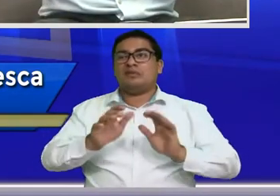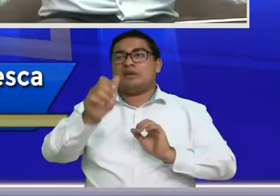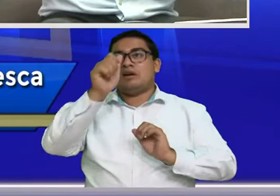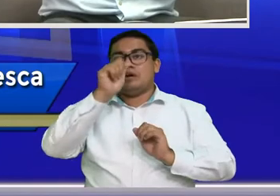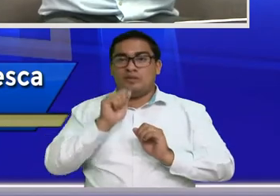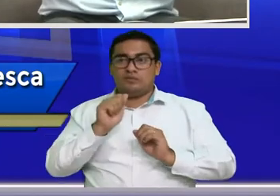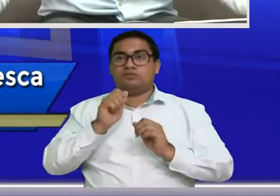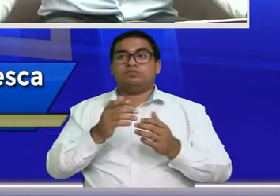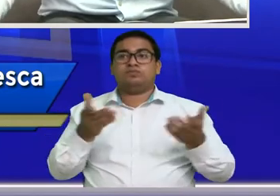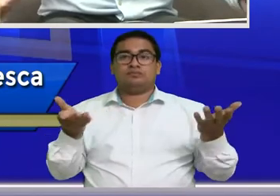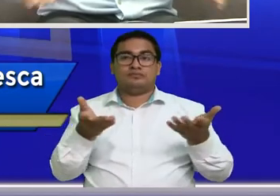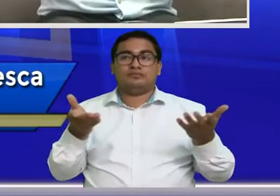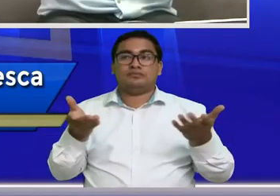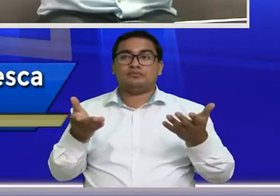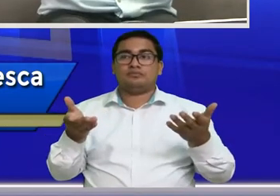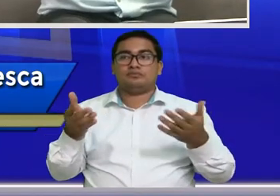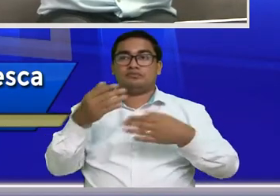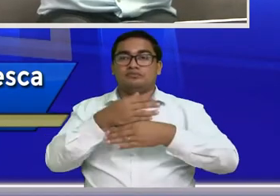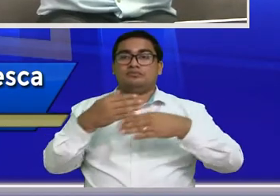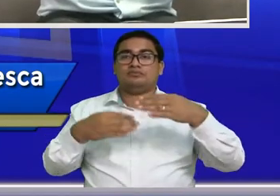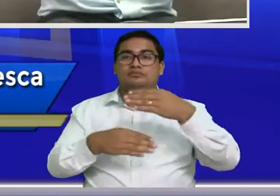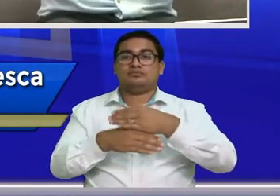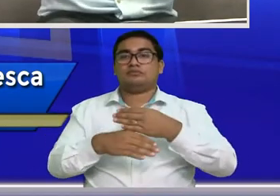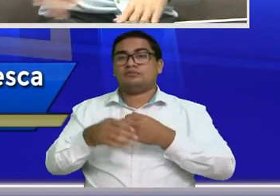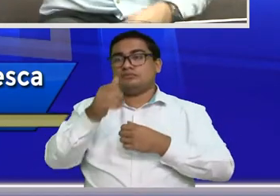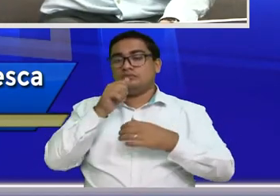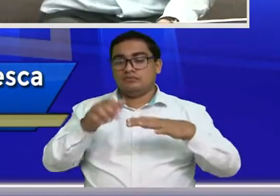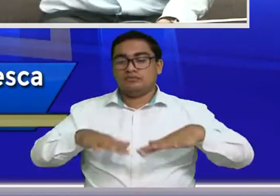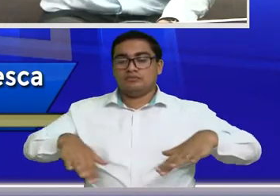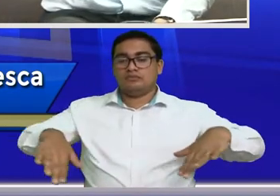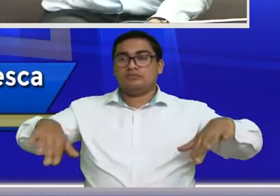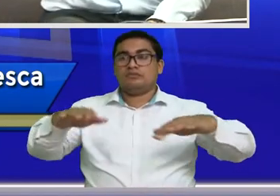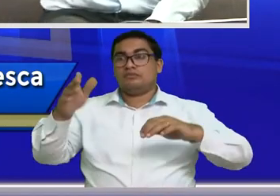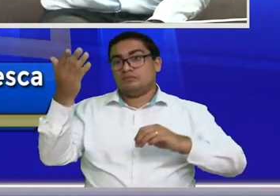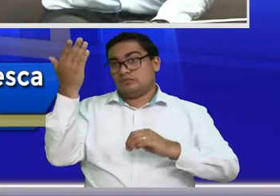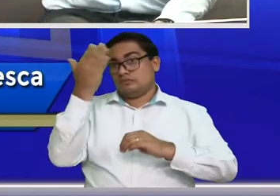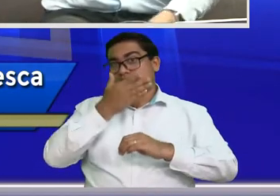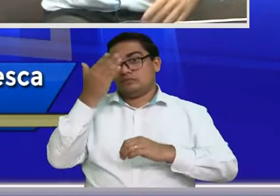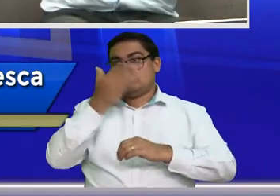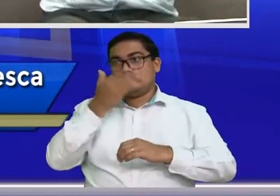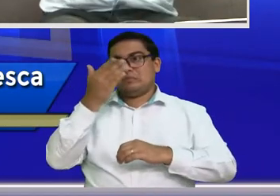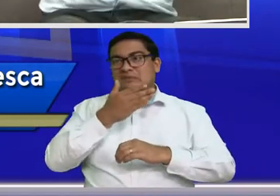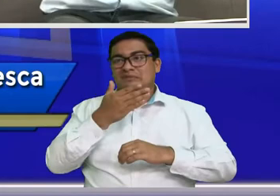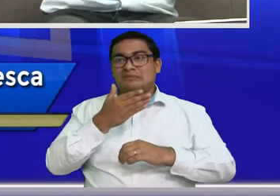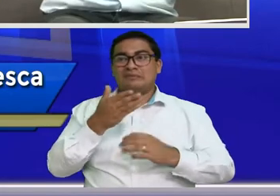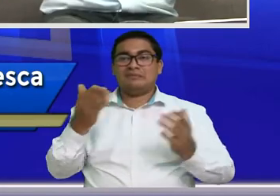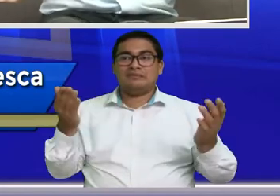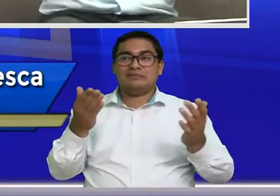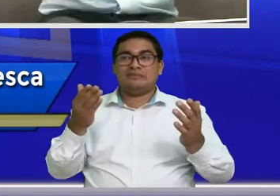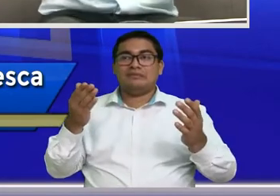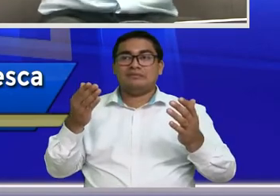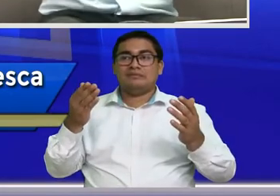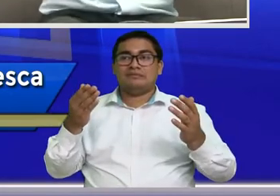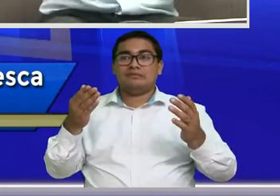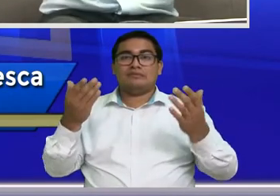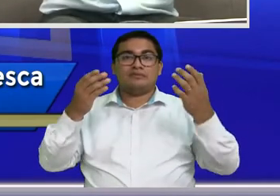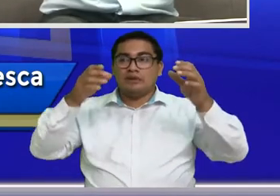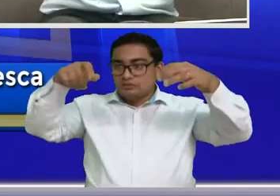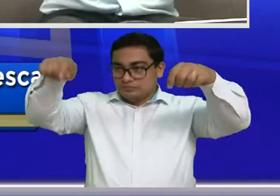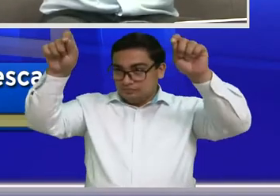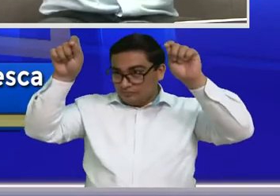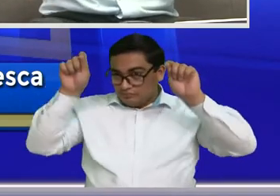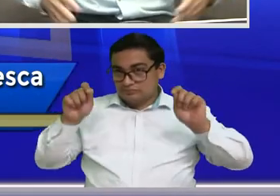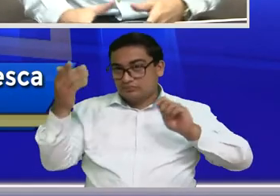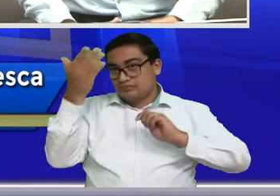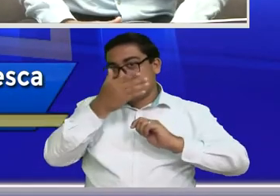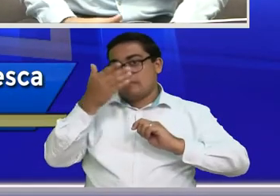sea, cómo construir estanques, como ese plástico negro que se, sí, ocupa, sí, ahí, sí, para tapar cosas,